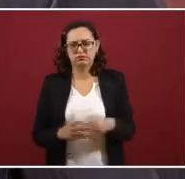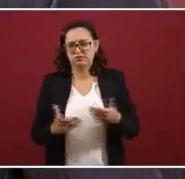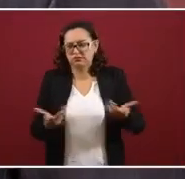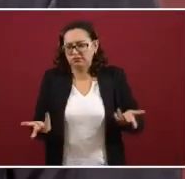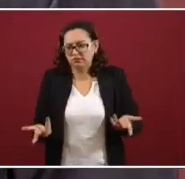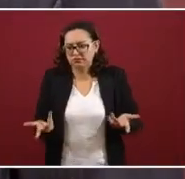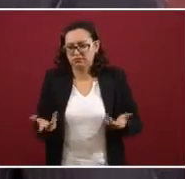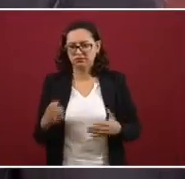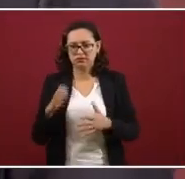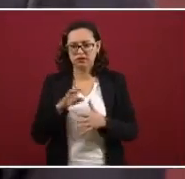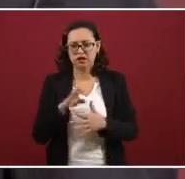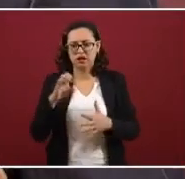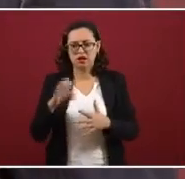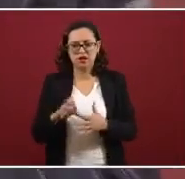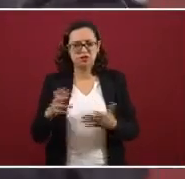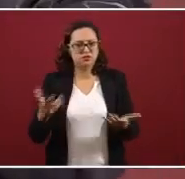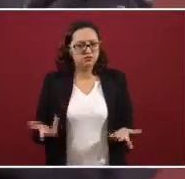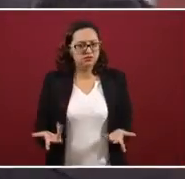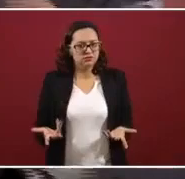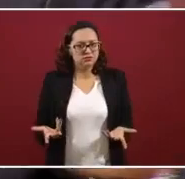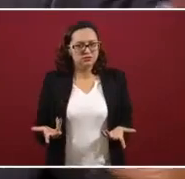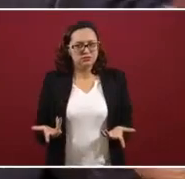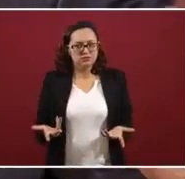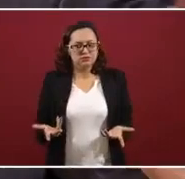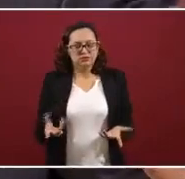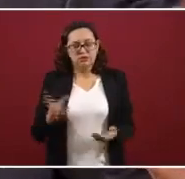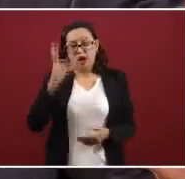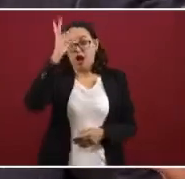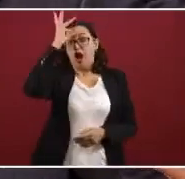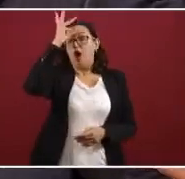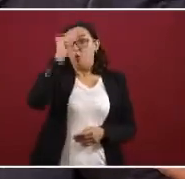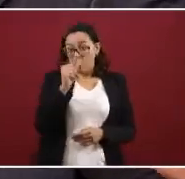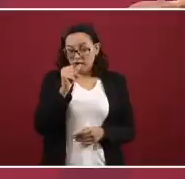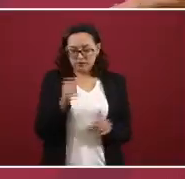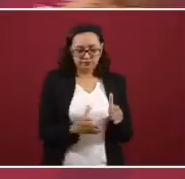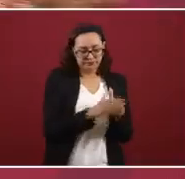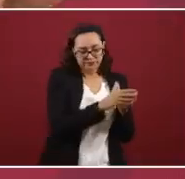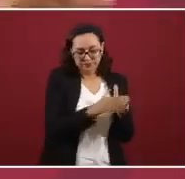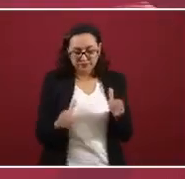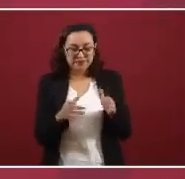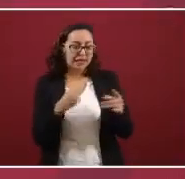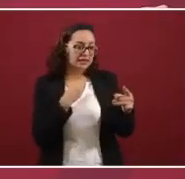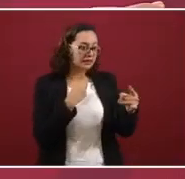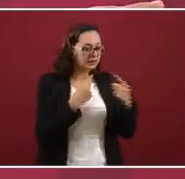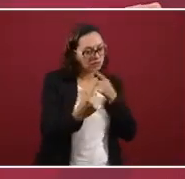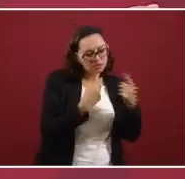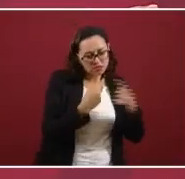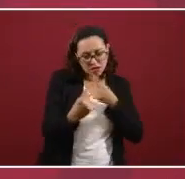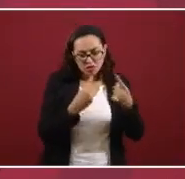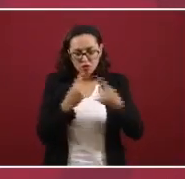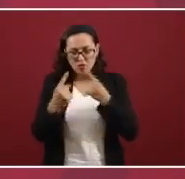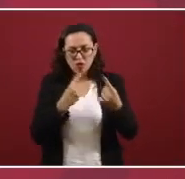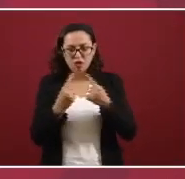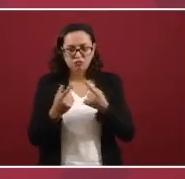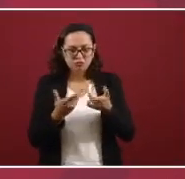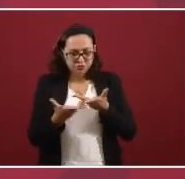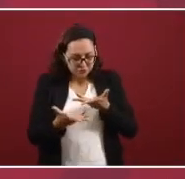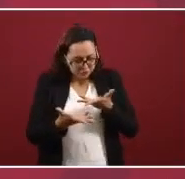Entonces, el acuerdo en general era de que las cosas quedaran como estaban,